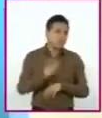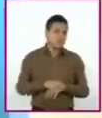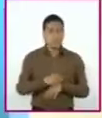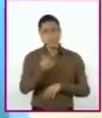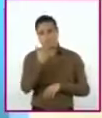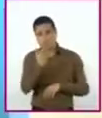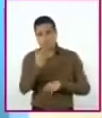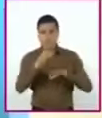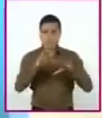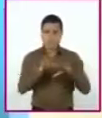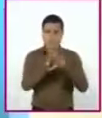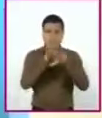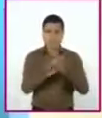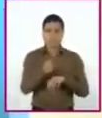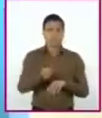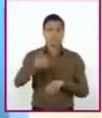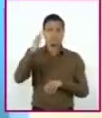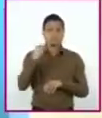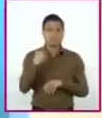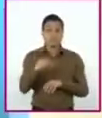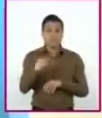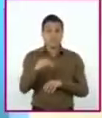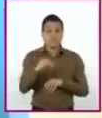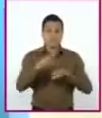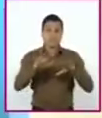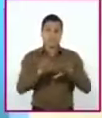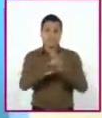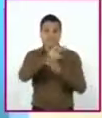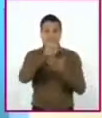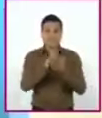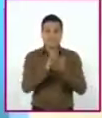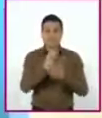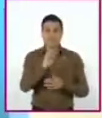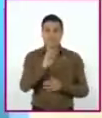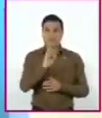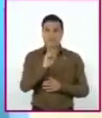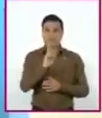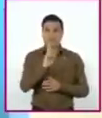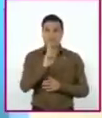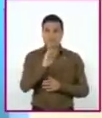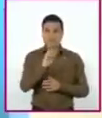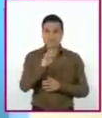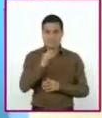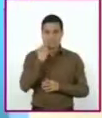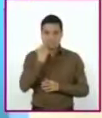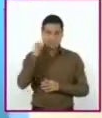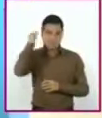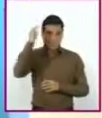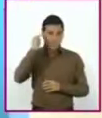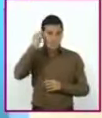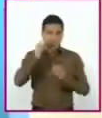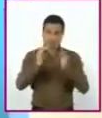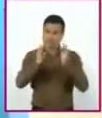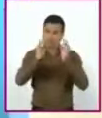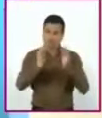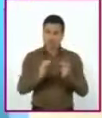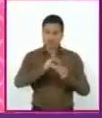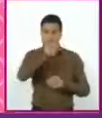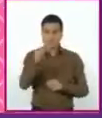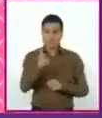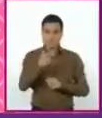económico, conocidas como borbónicas. Su objetivo fue la consolidación de su gobierno y el auge